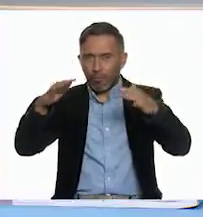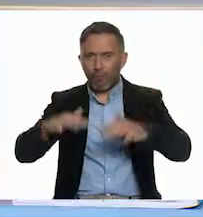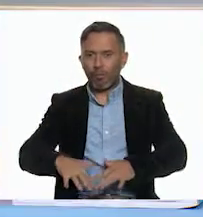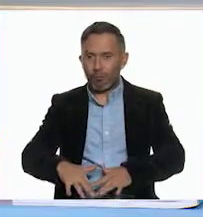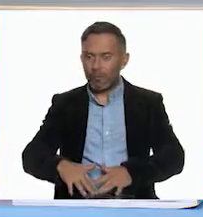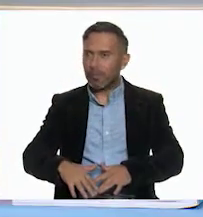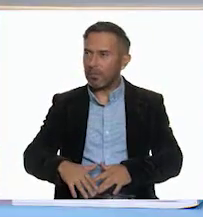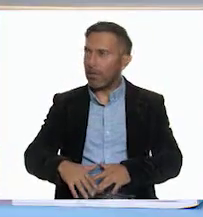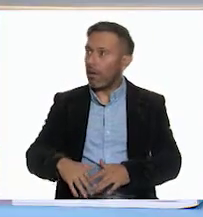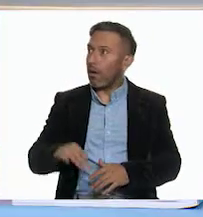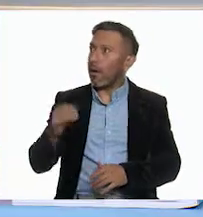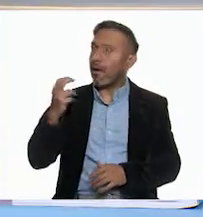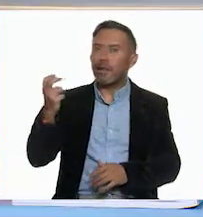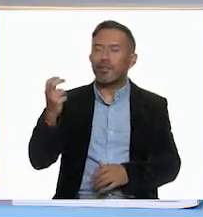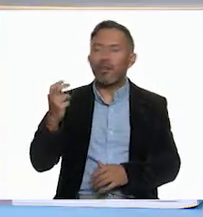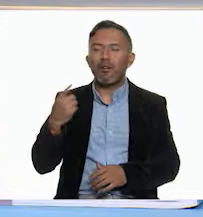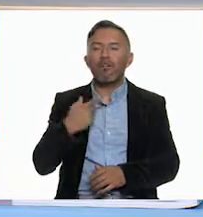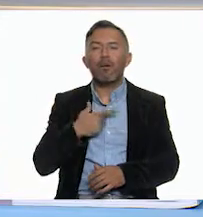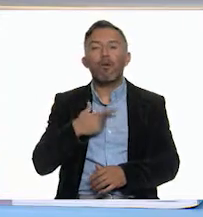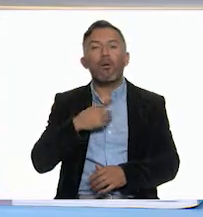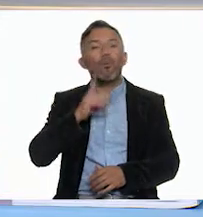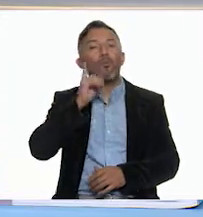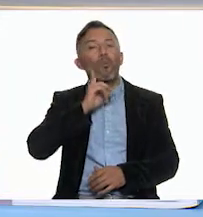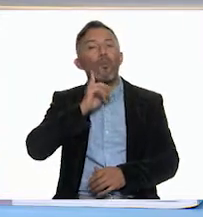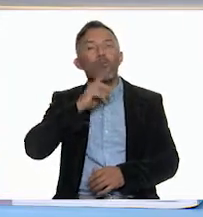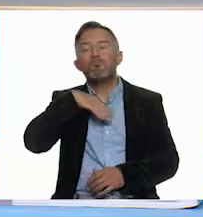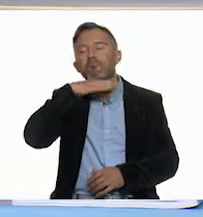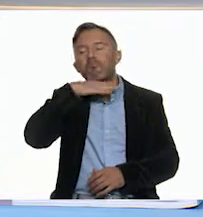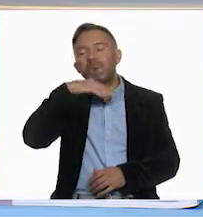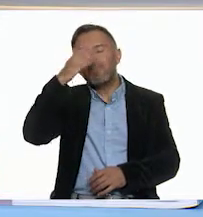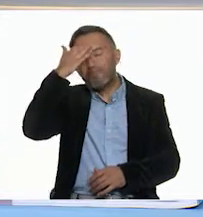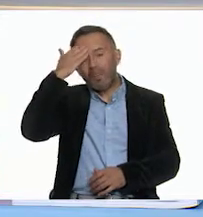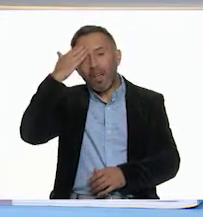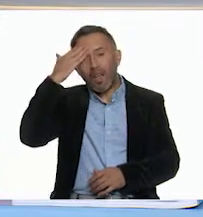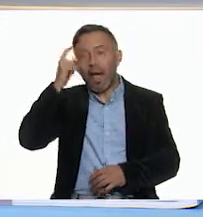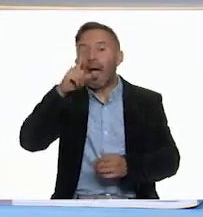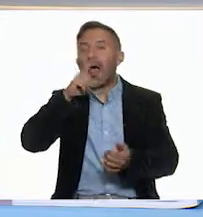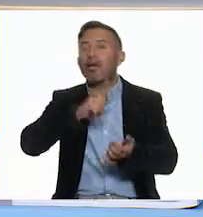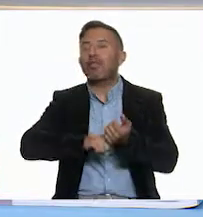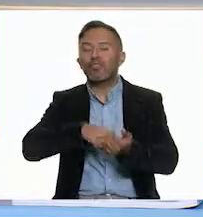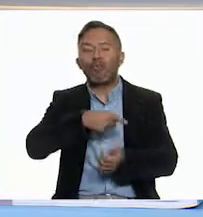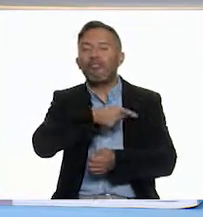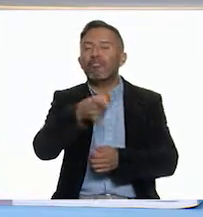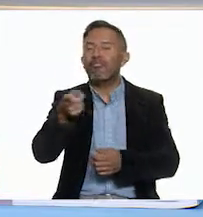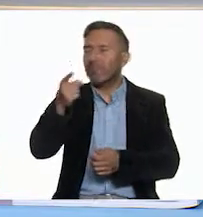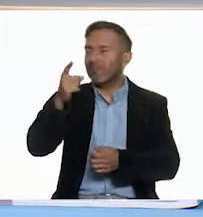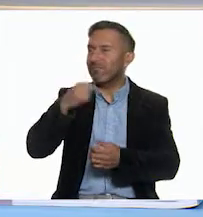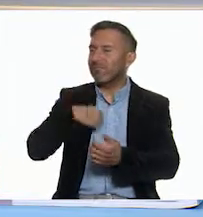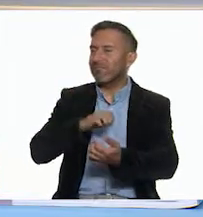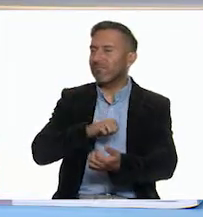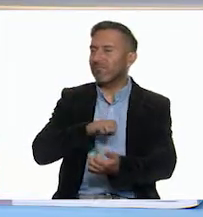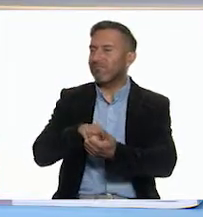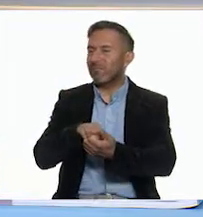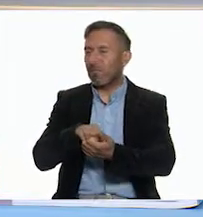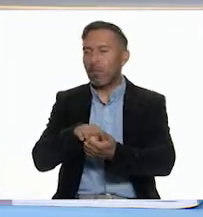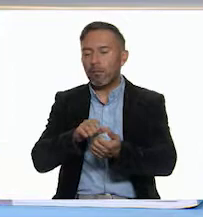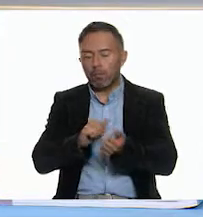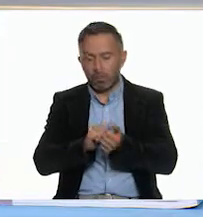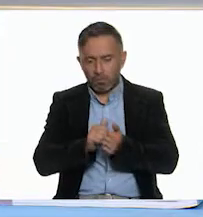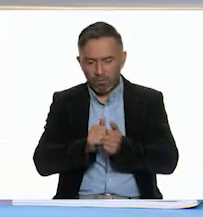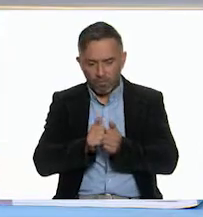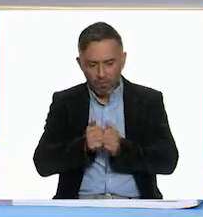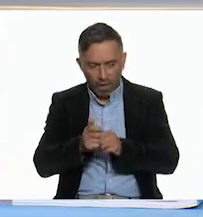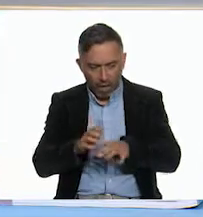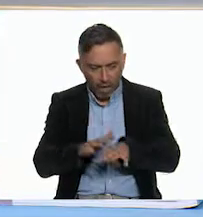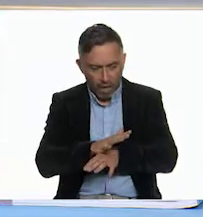favorita. La señora no se da cuenta y entonces cae en el engaño y entonces empieza a hacer puras